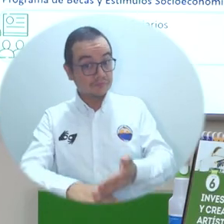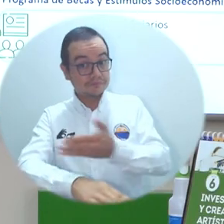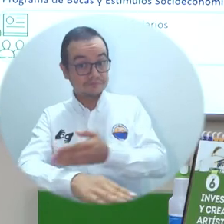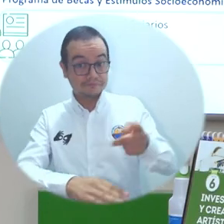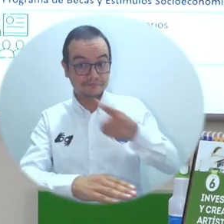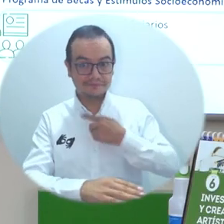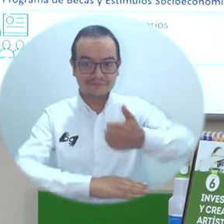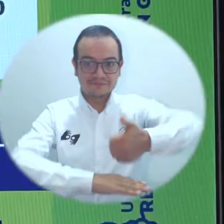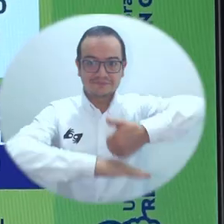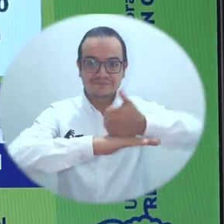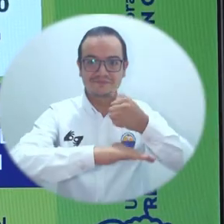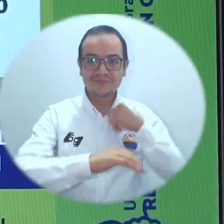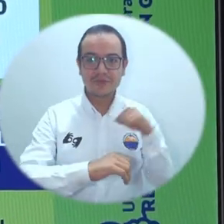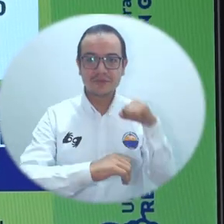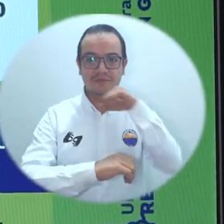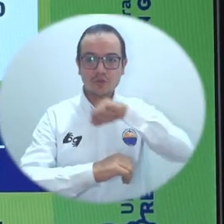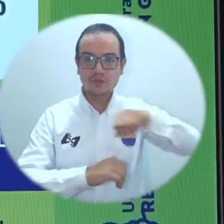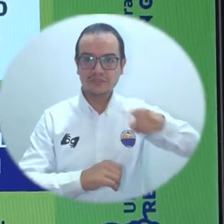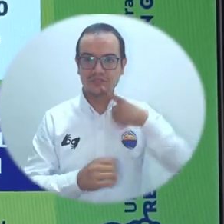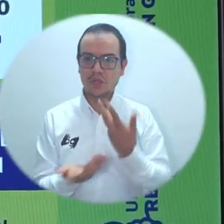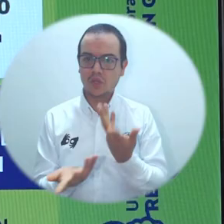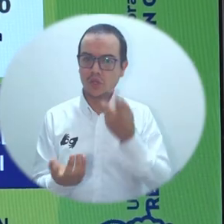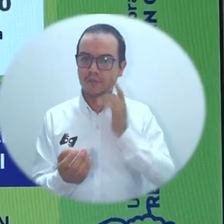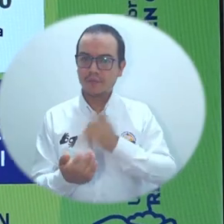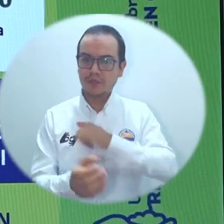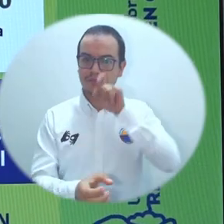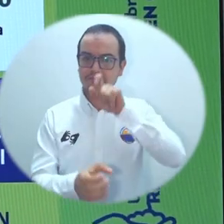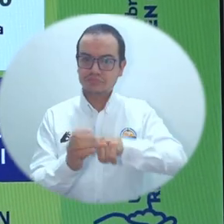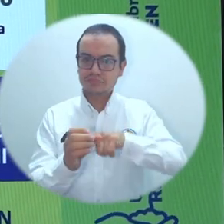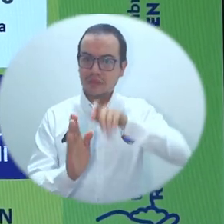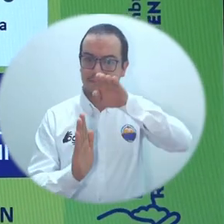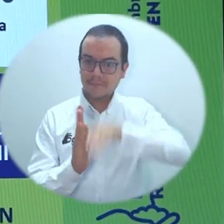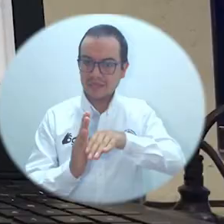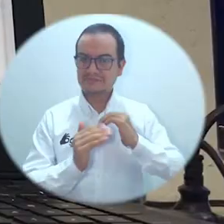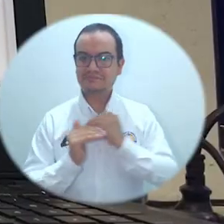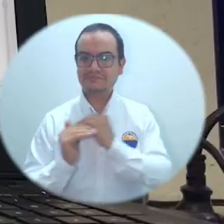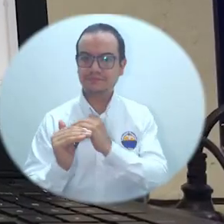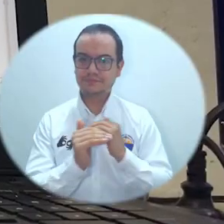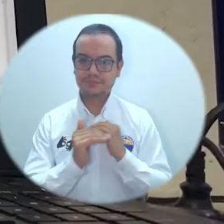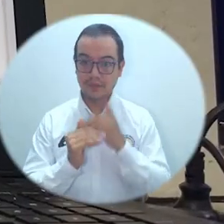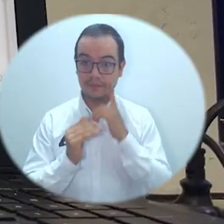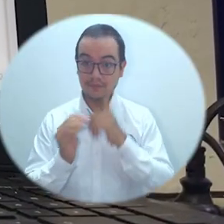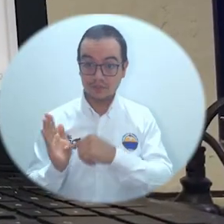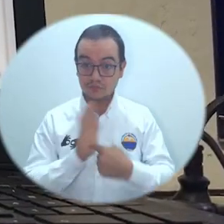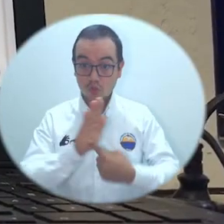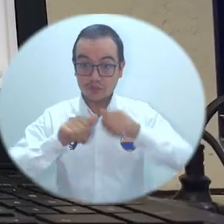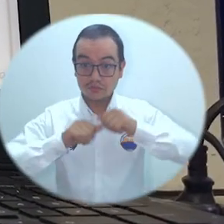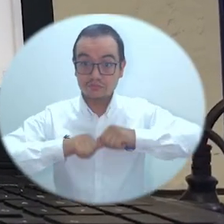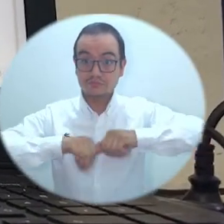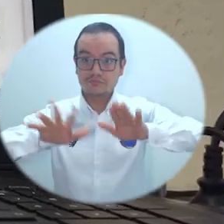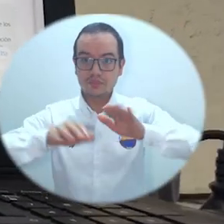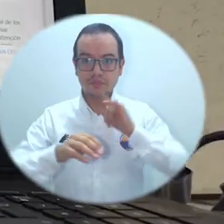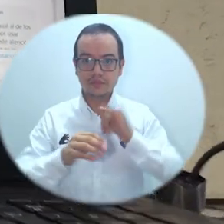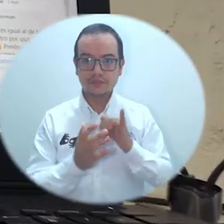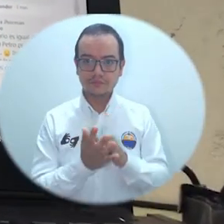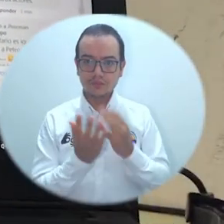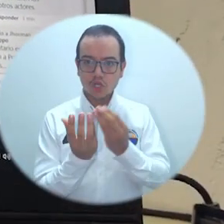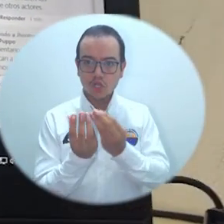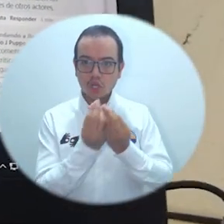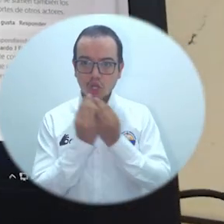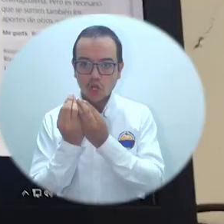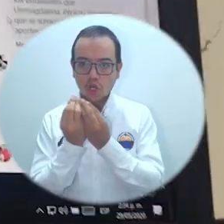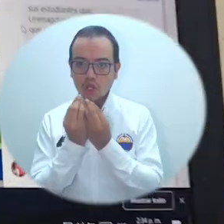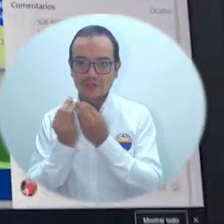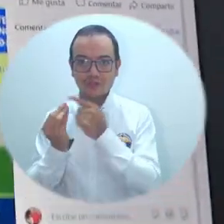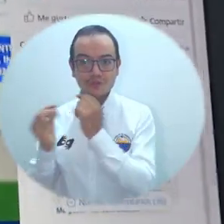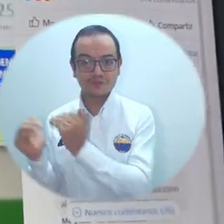Vera socializara la propuesta del modelo de matrículas incluyente, equitativo y sostenible ante la comunidad universitaria, el Consejo Superior llevó a